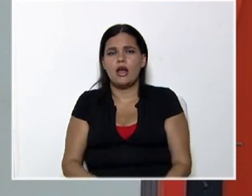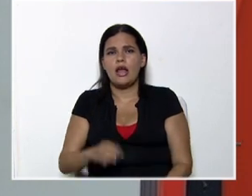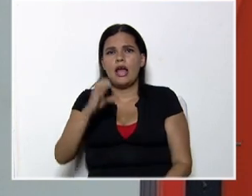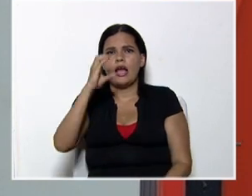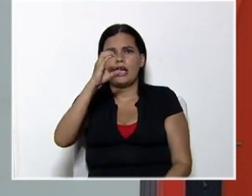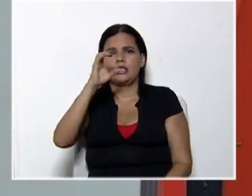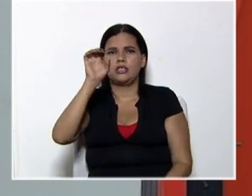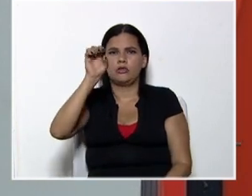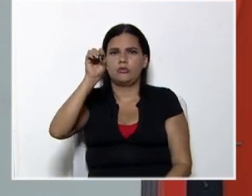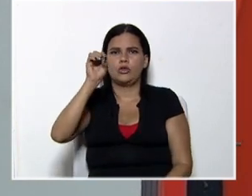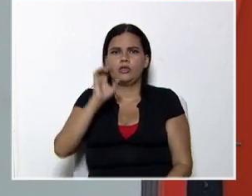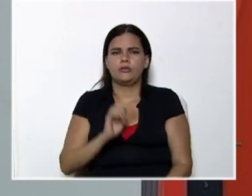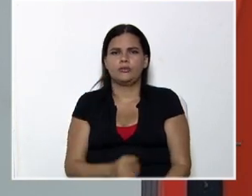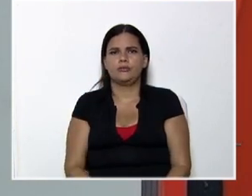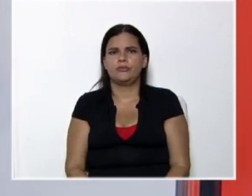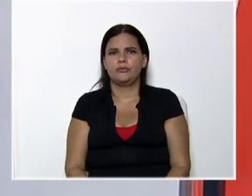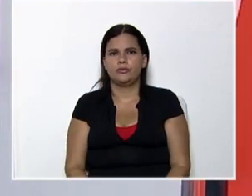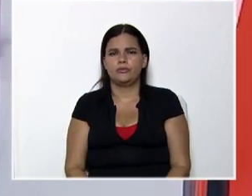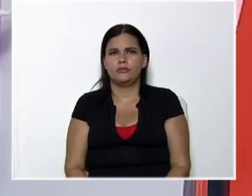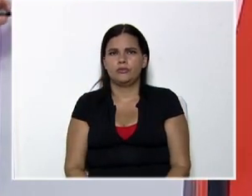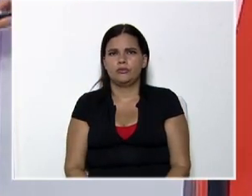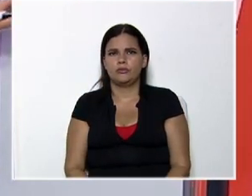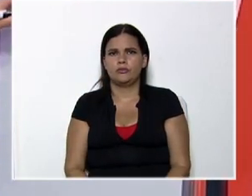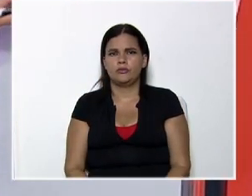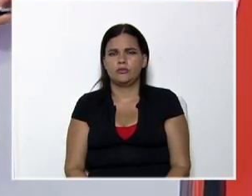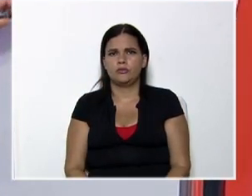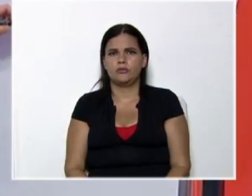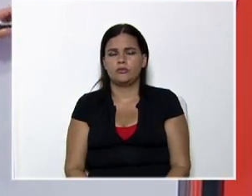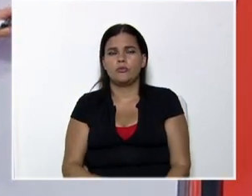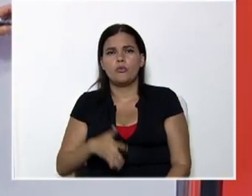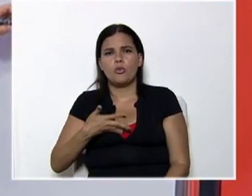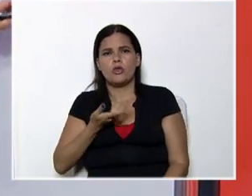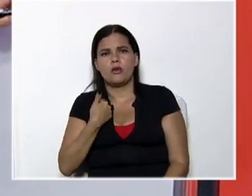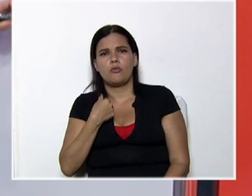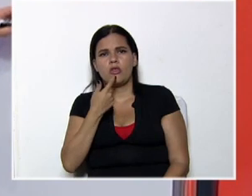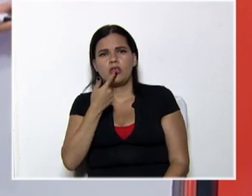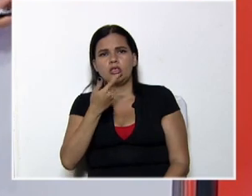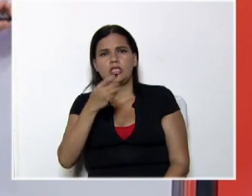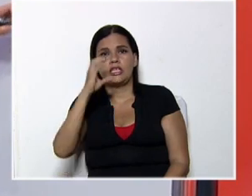opuesto. Tendríamos entonces que el cateto opuesto